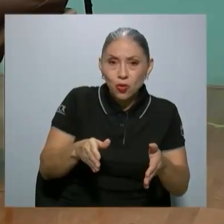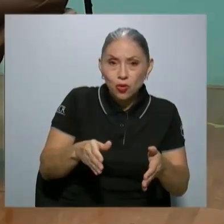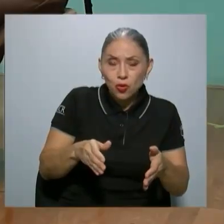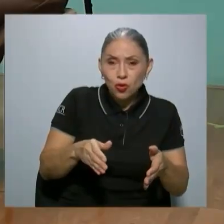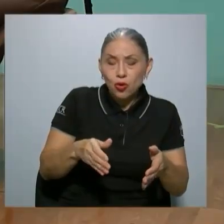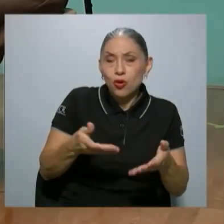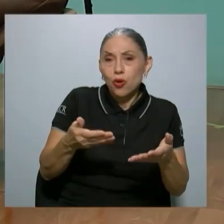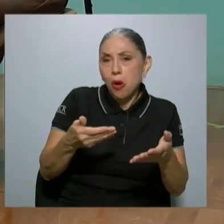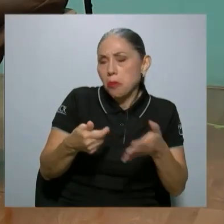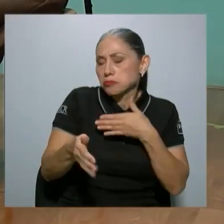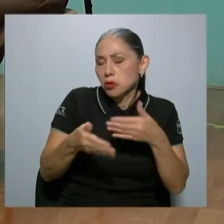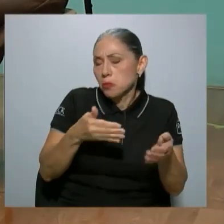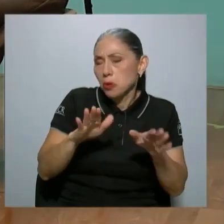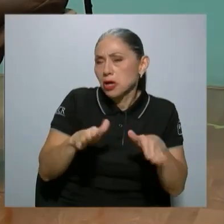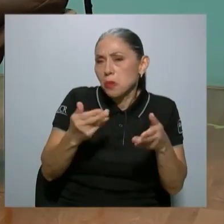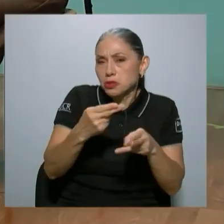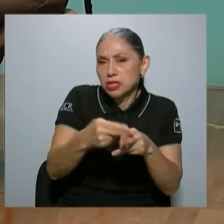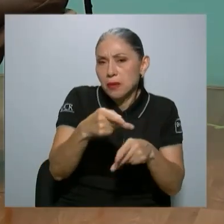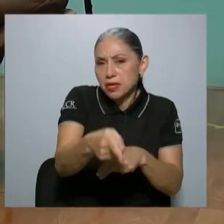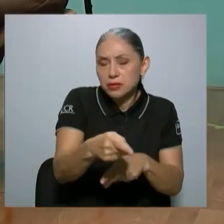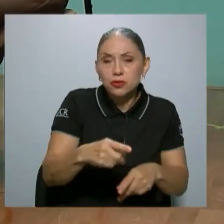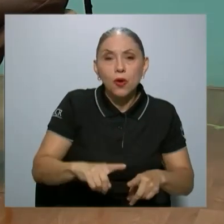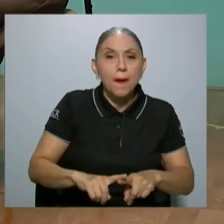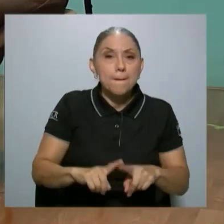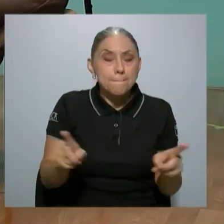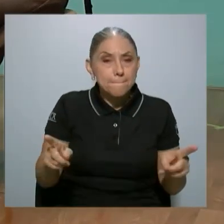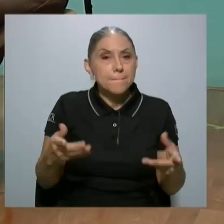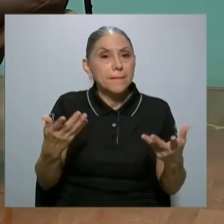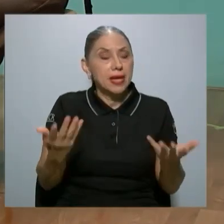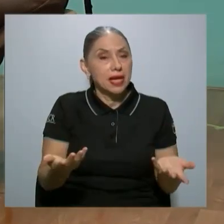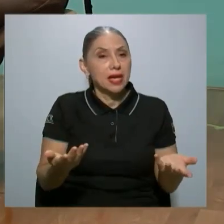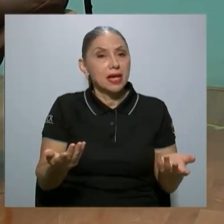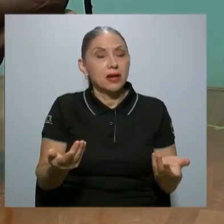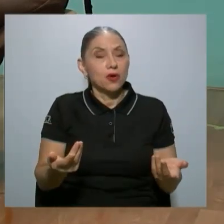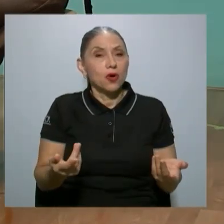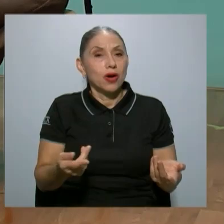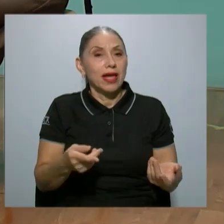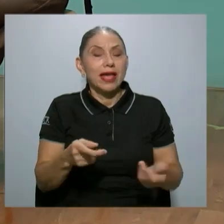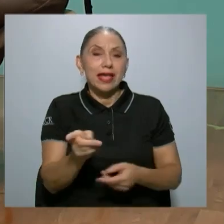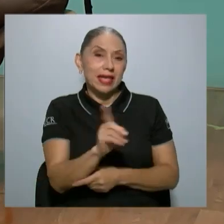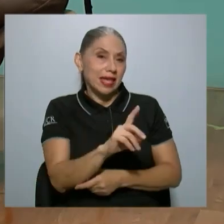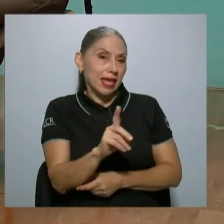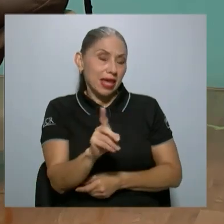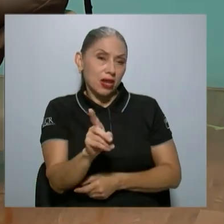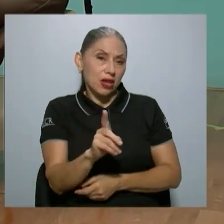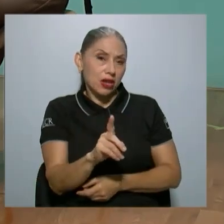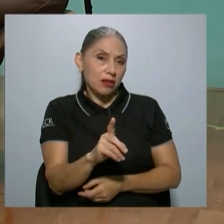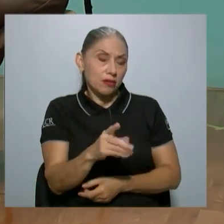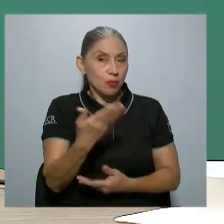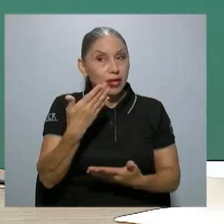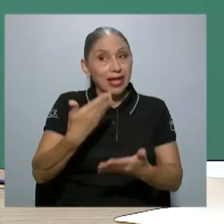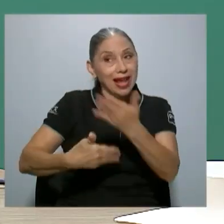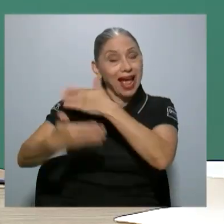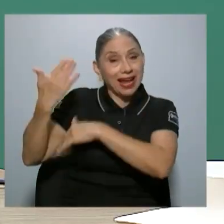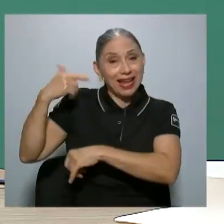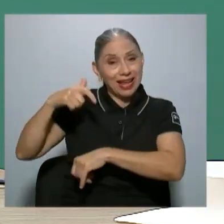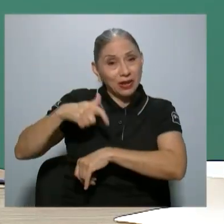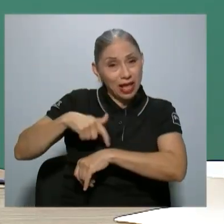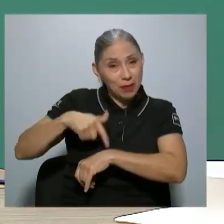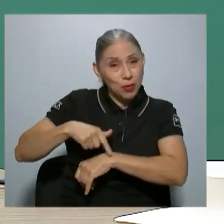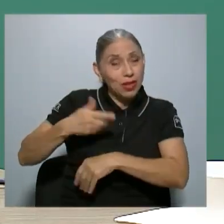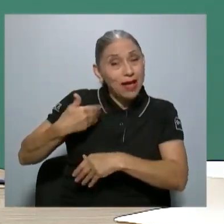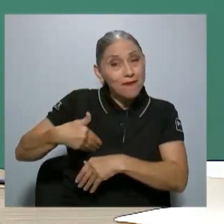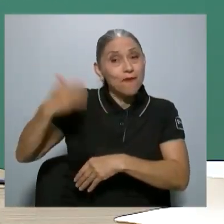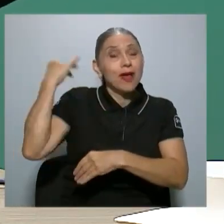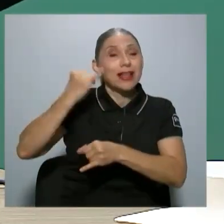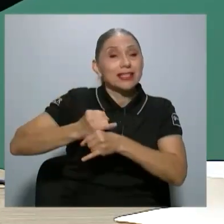de que no fuera el instituto porque en alguna época medio fue el instituto de